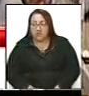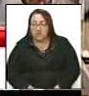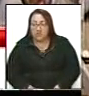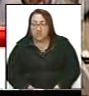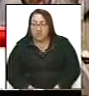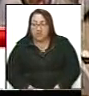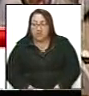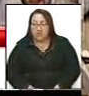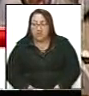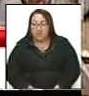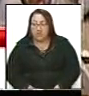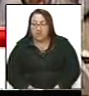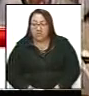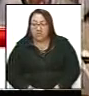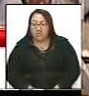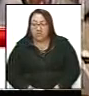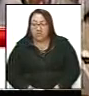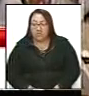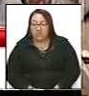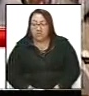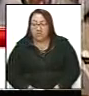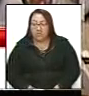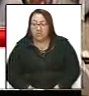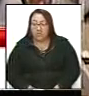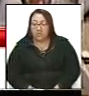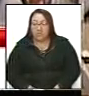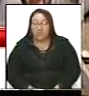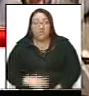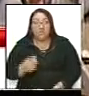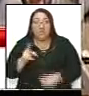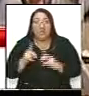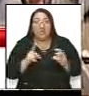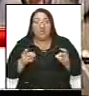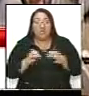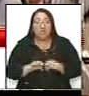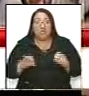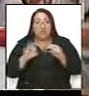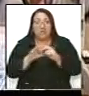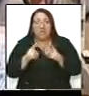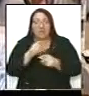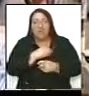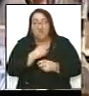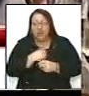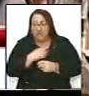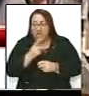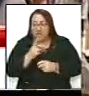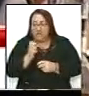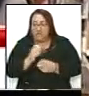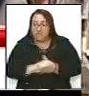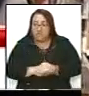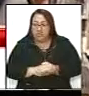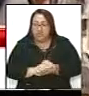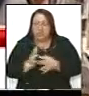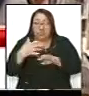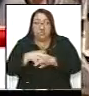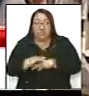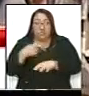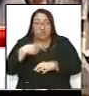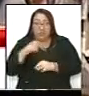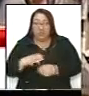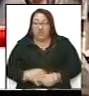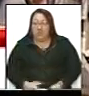no solamente la Dirección de Educación correspondiente, sino también el Ministerio de Inclusión